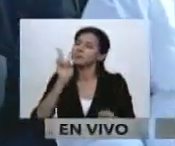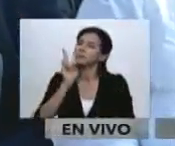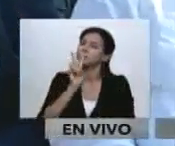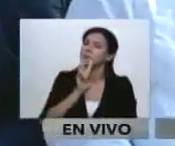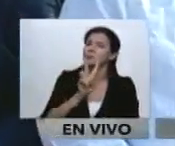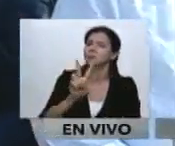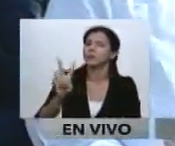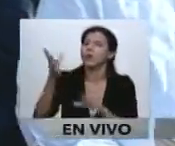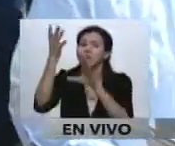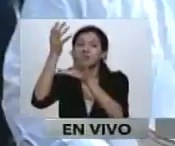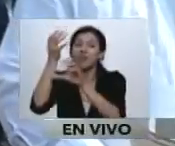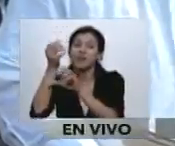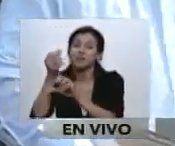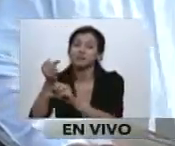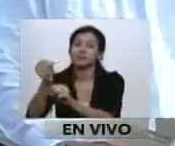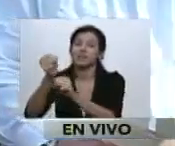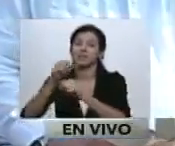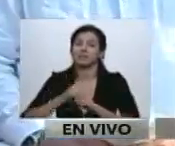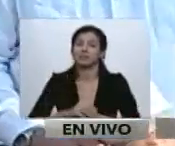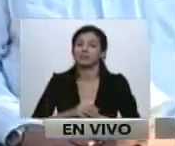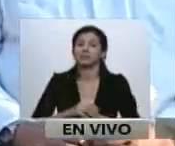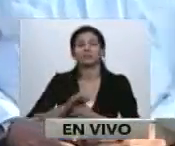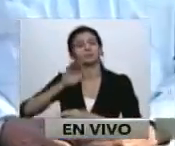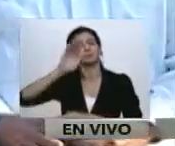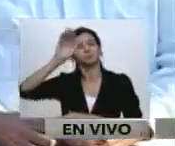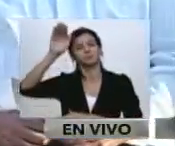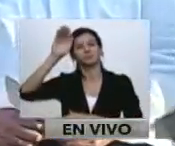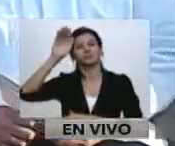con confianza el